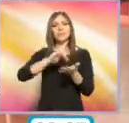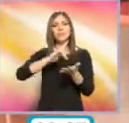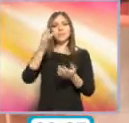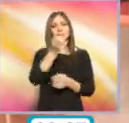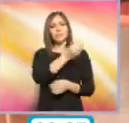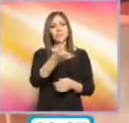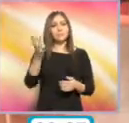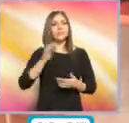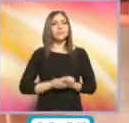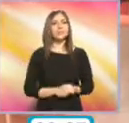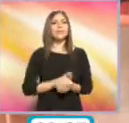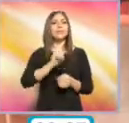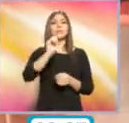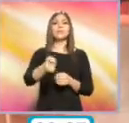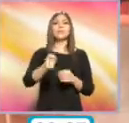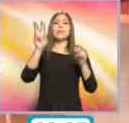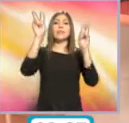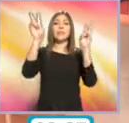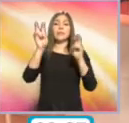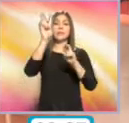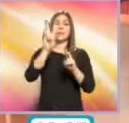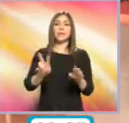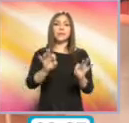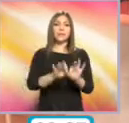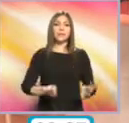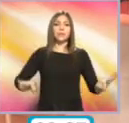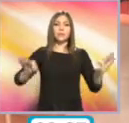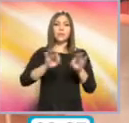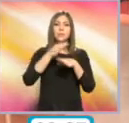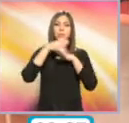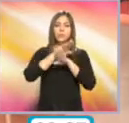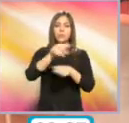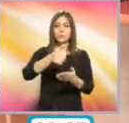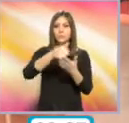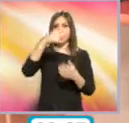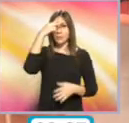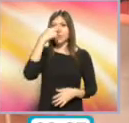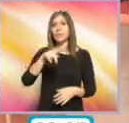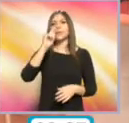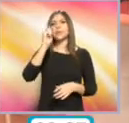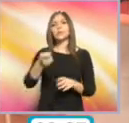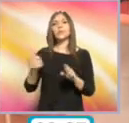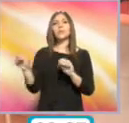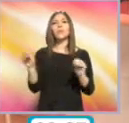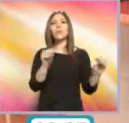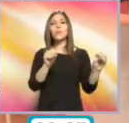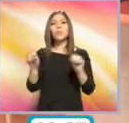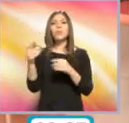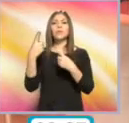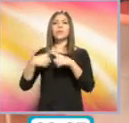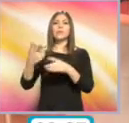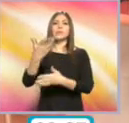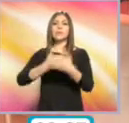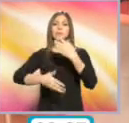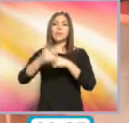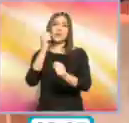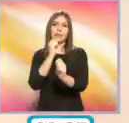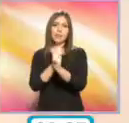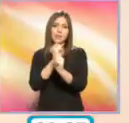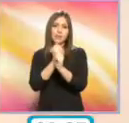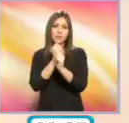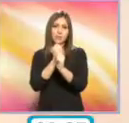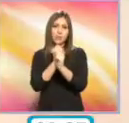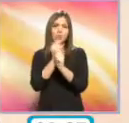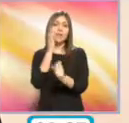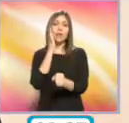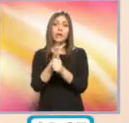importante para tratar con respecto a la Ciudad de México, que es pues la movilidad, los servicios de transporte. Y en esta ocasión,